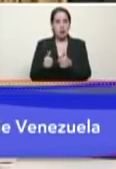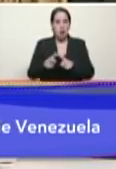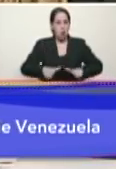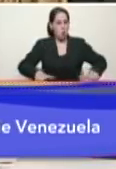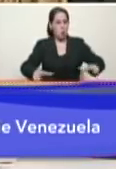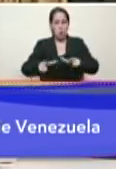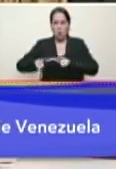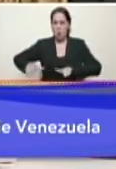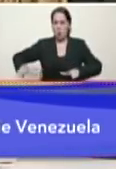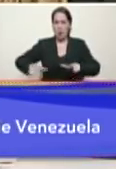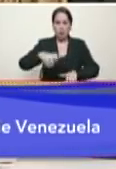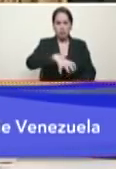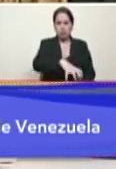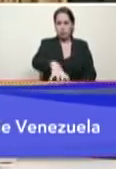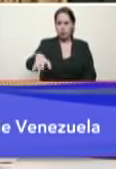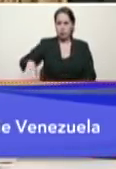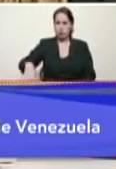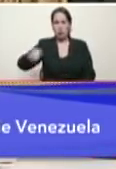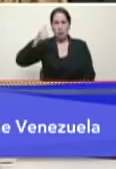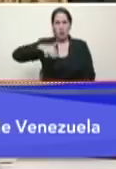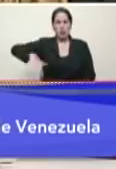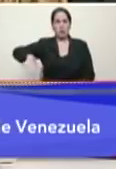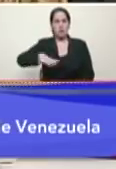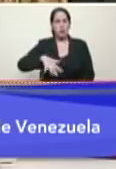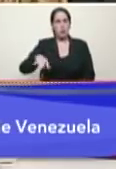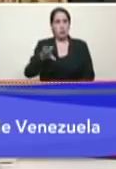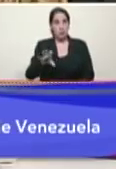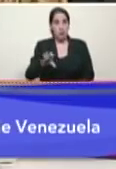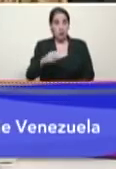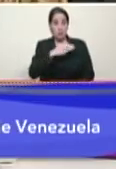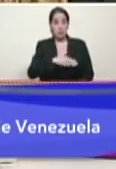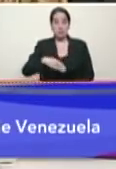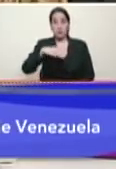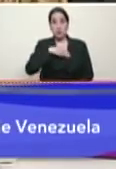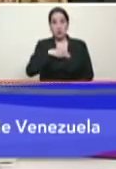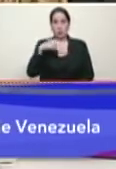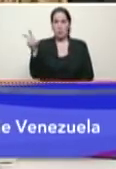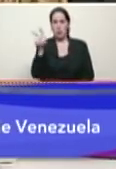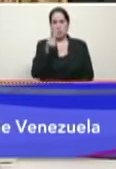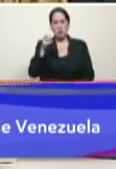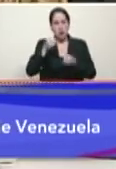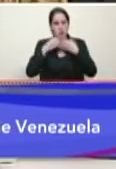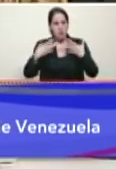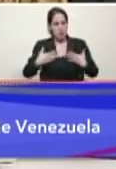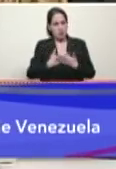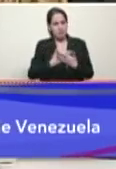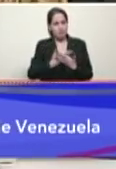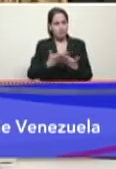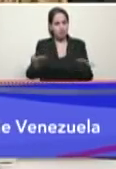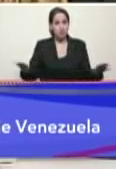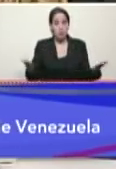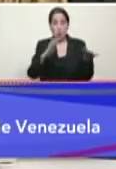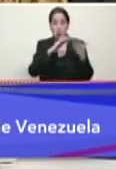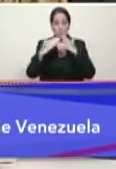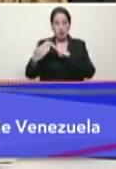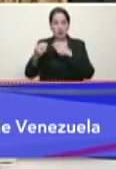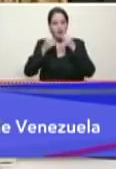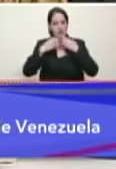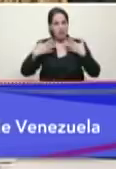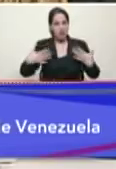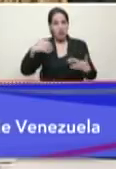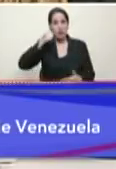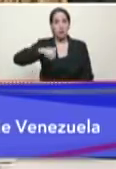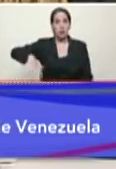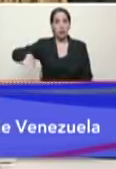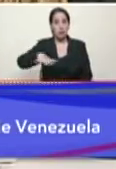del país, la misión Venezuela Bella, que le llegue y le entregue una ciudad bella, una comunidad bella a nuestro pueblo.